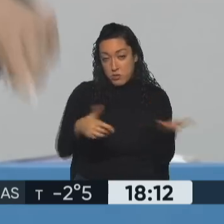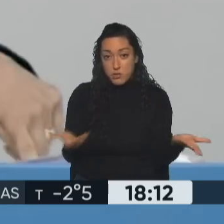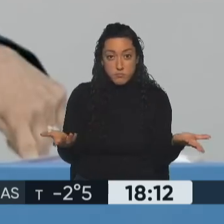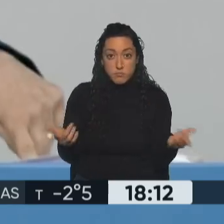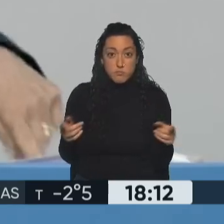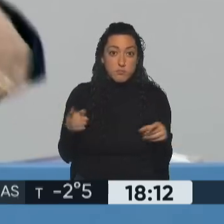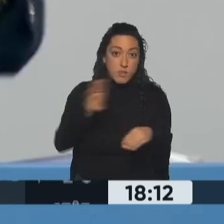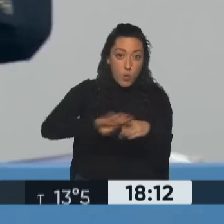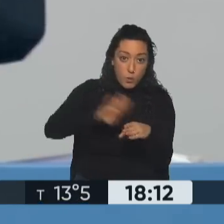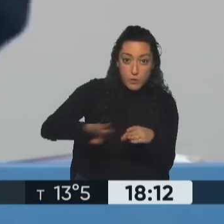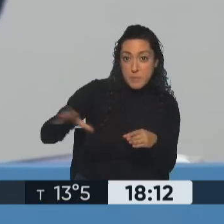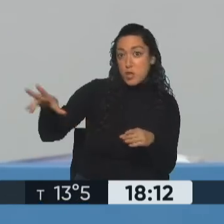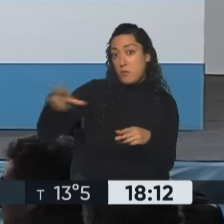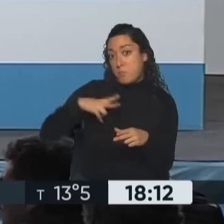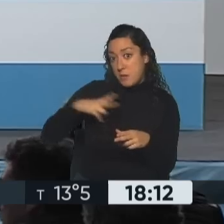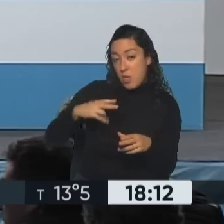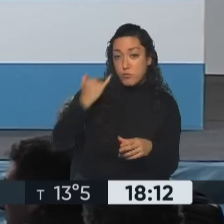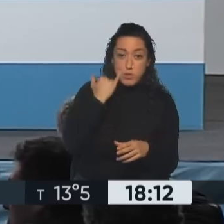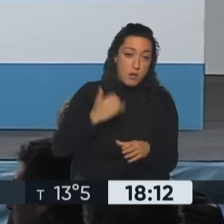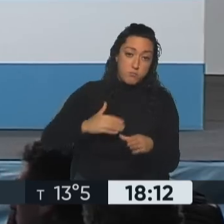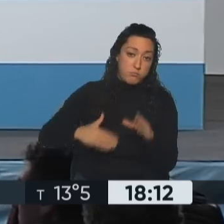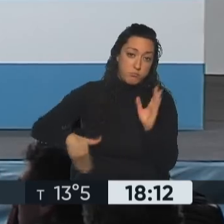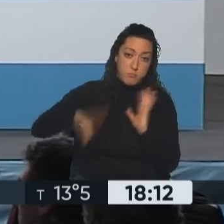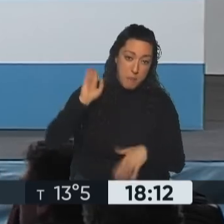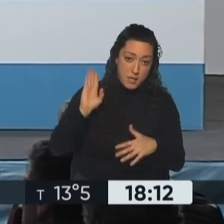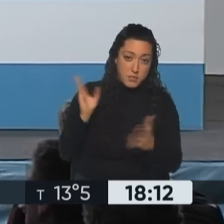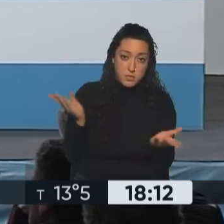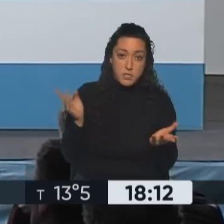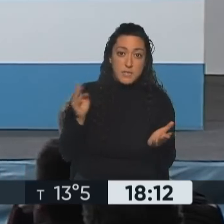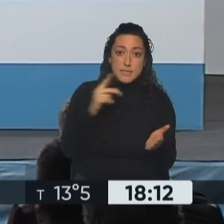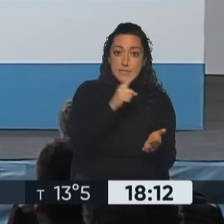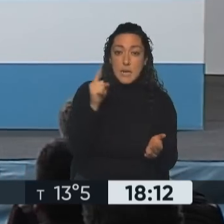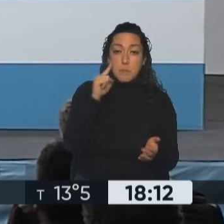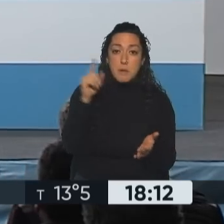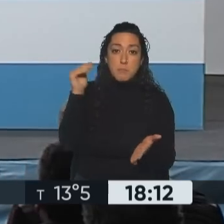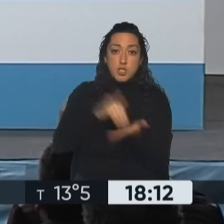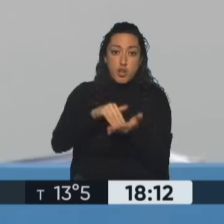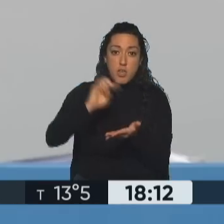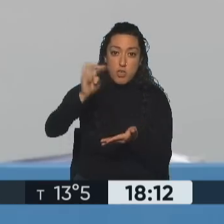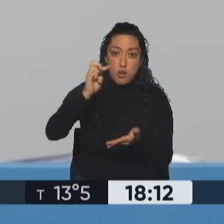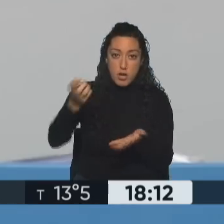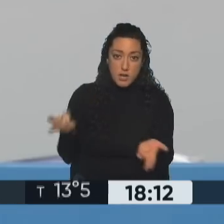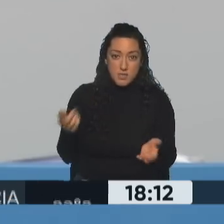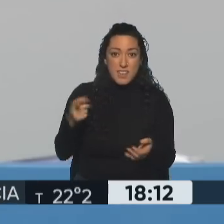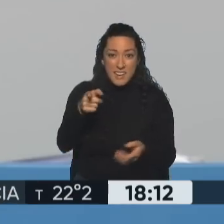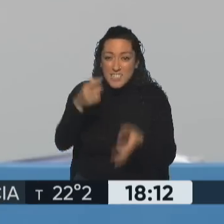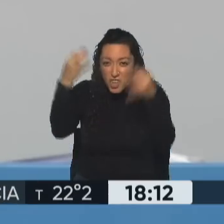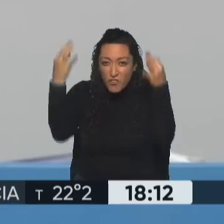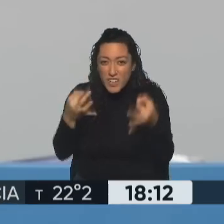al endeudamiento privado que superó largamente los $100.000 millones, constituye el